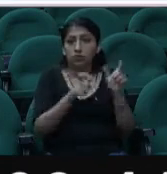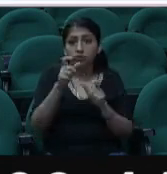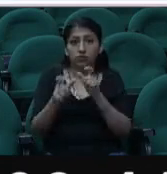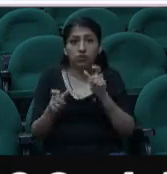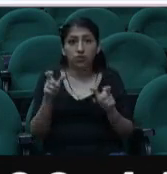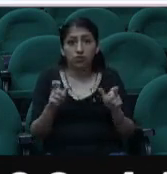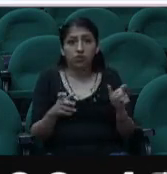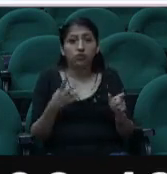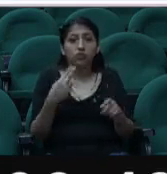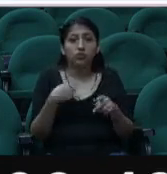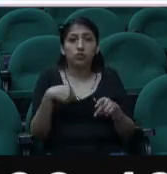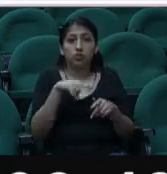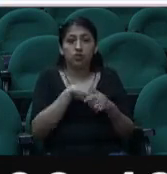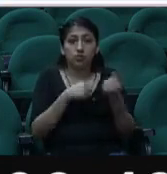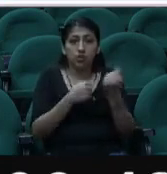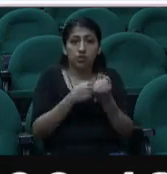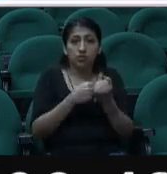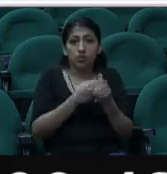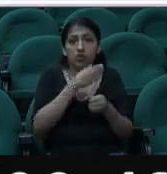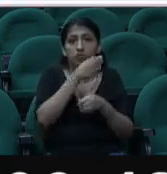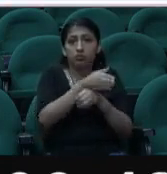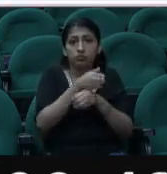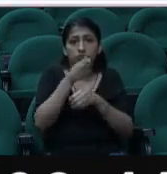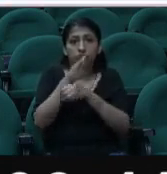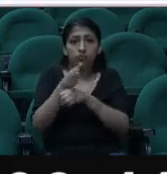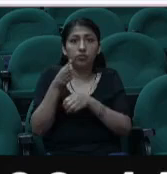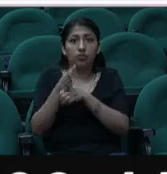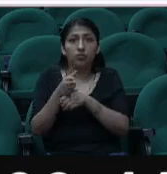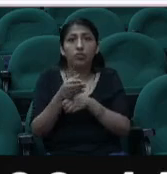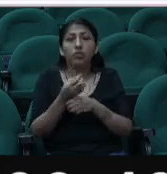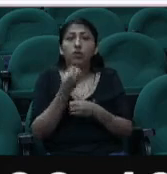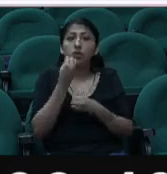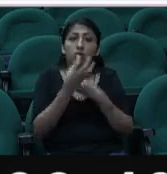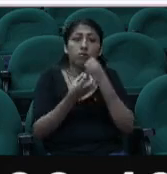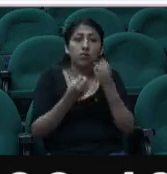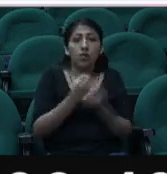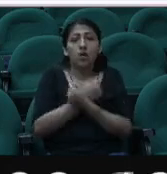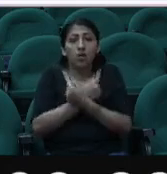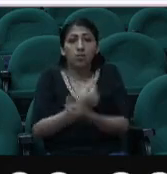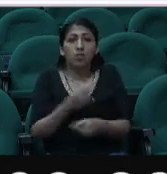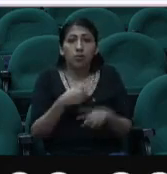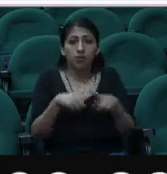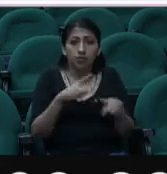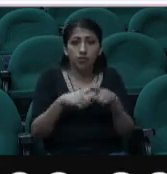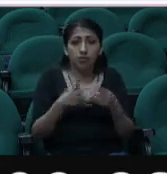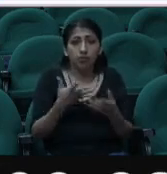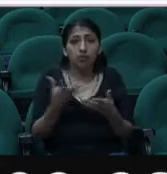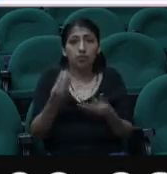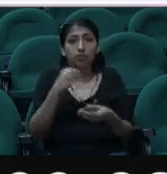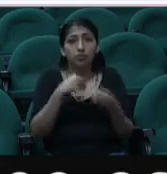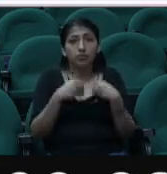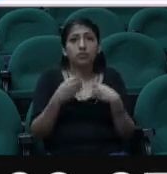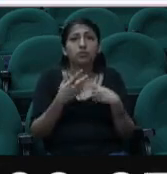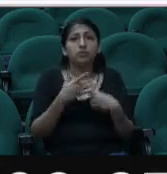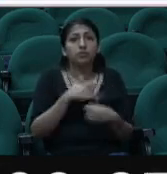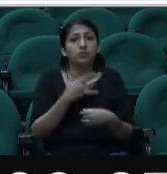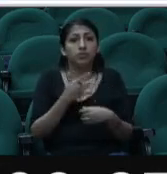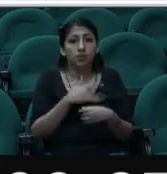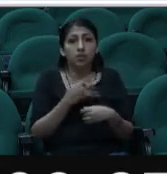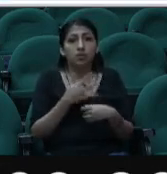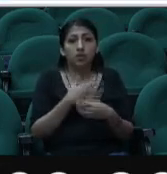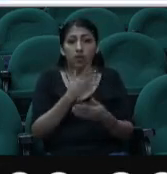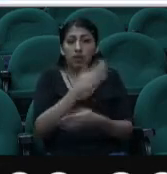en nuestra campaña puerta a puerta esas manifestaciones de afecto de aprecio que hemos recibido sin duda